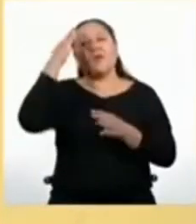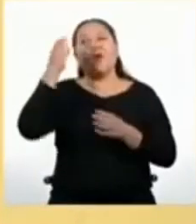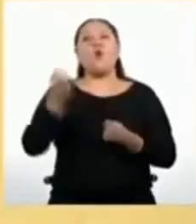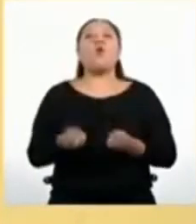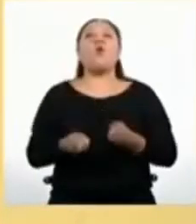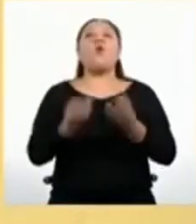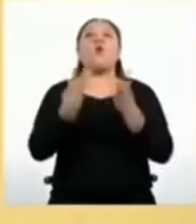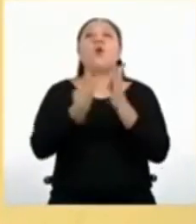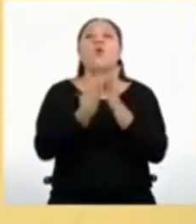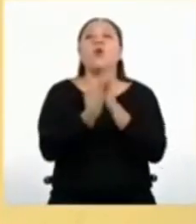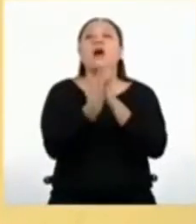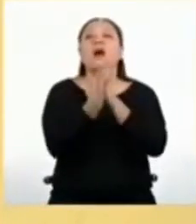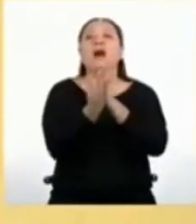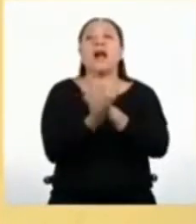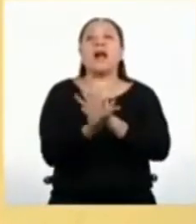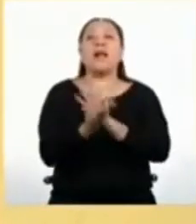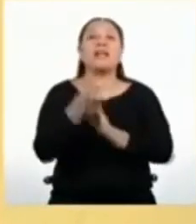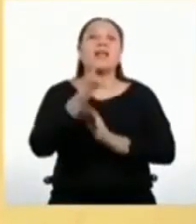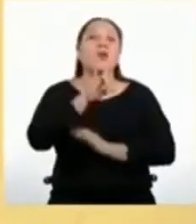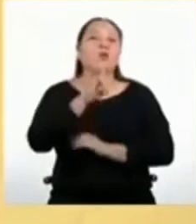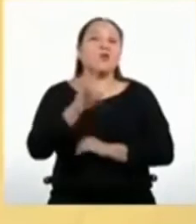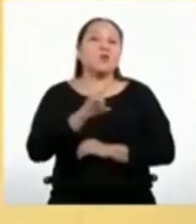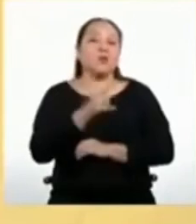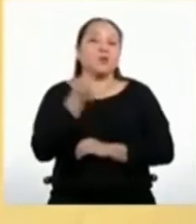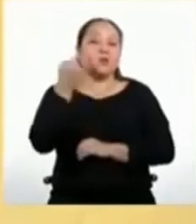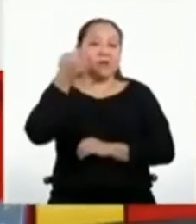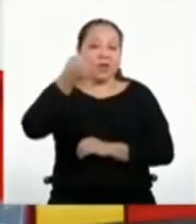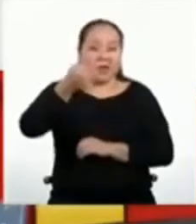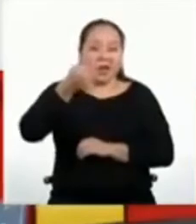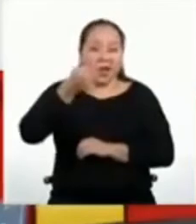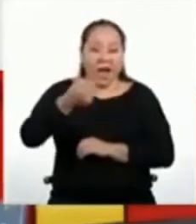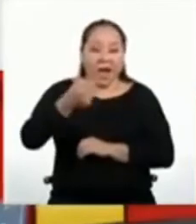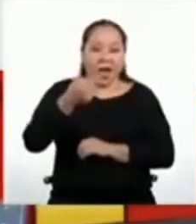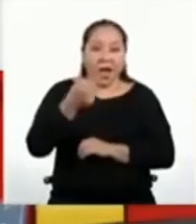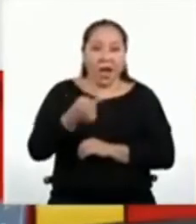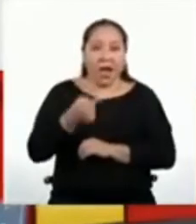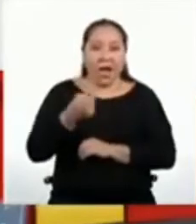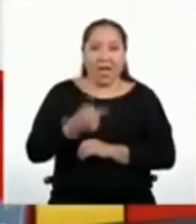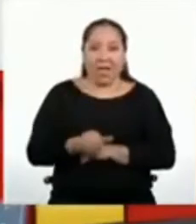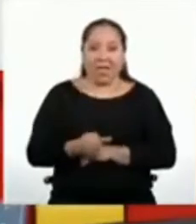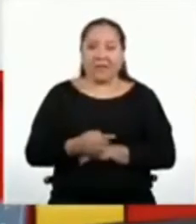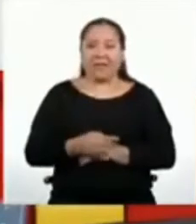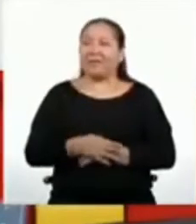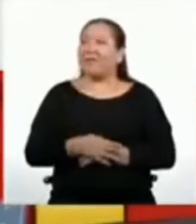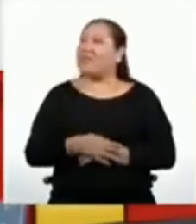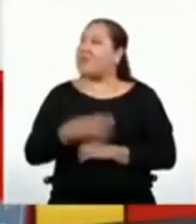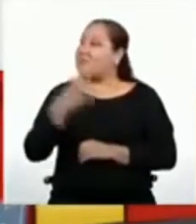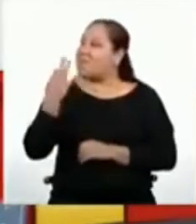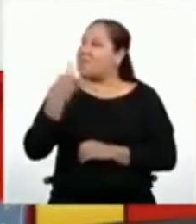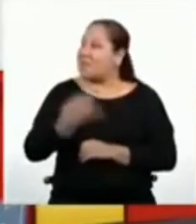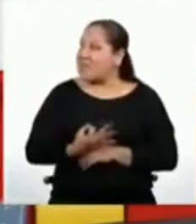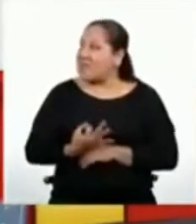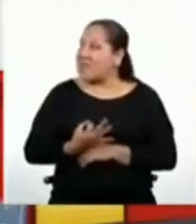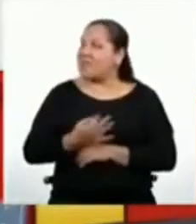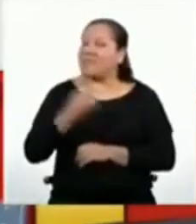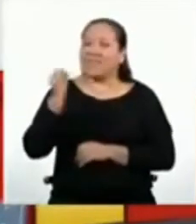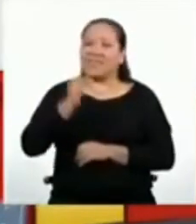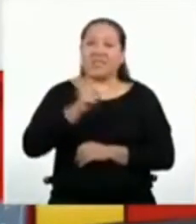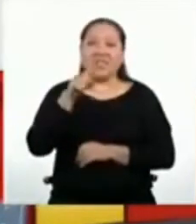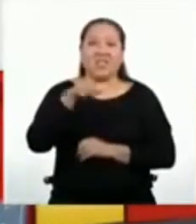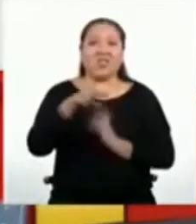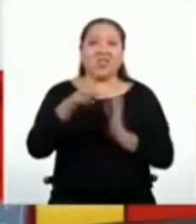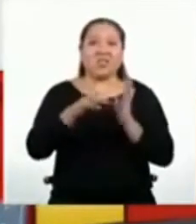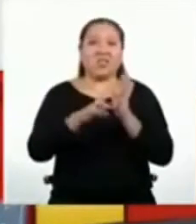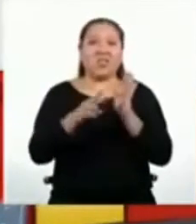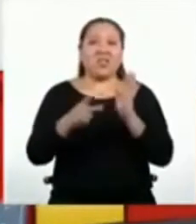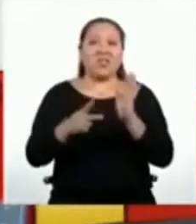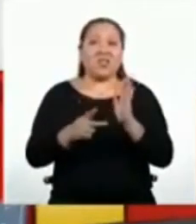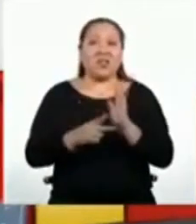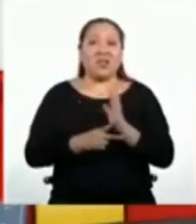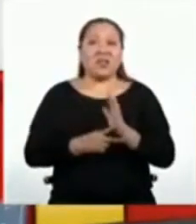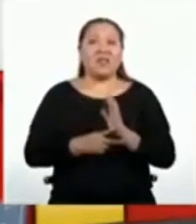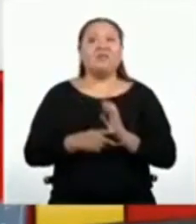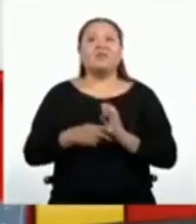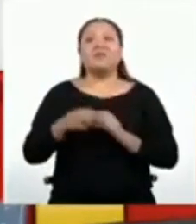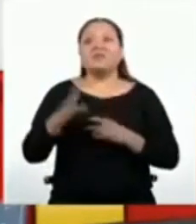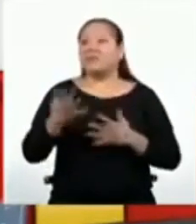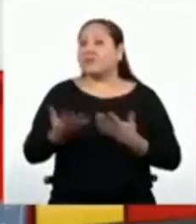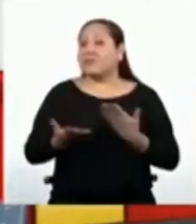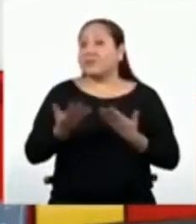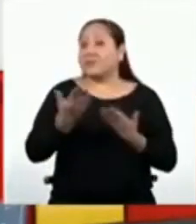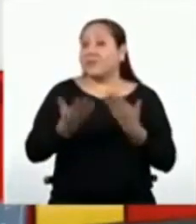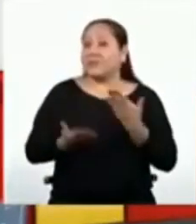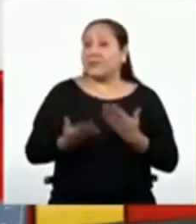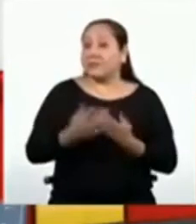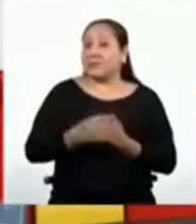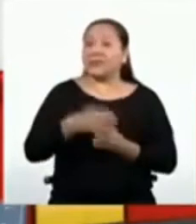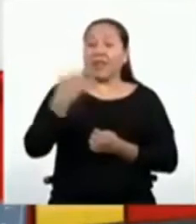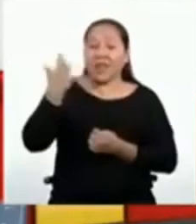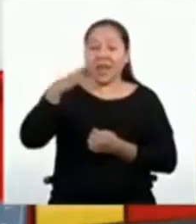naipes utilizamos por cada piso. ¡Es verdad! Eso quiere decir que también podría